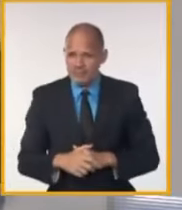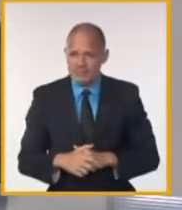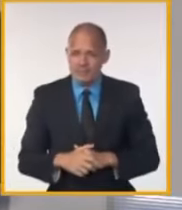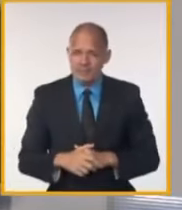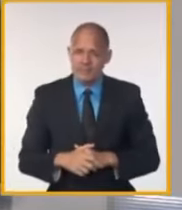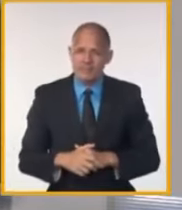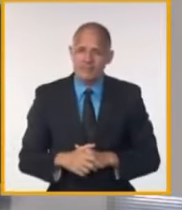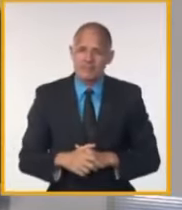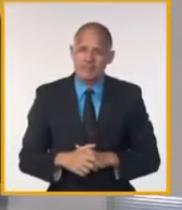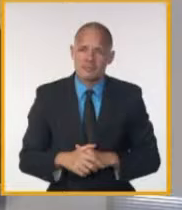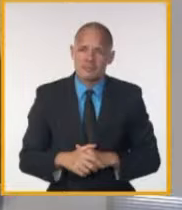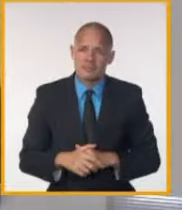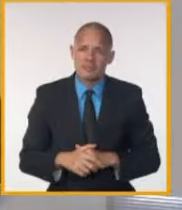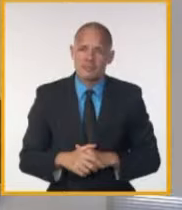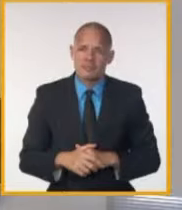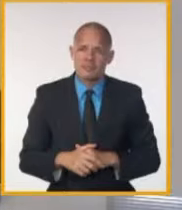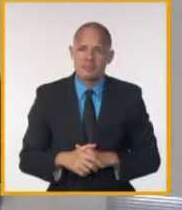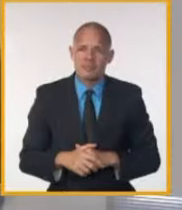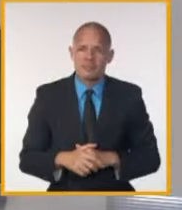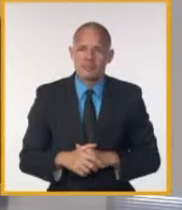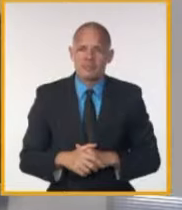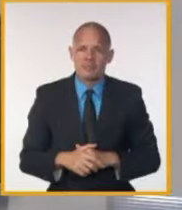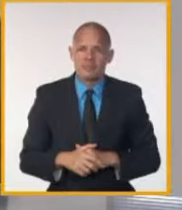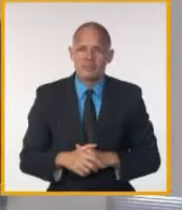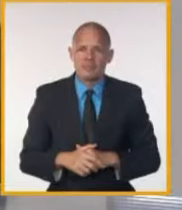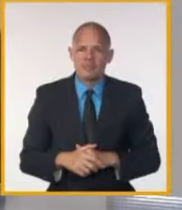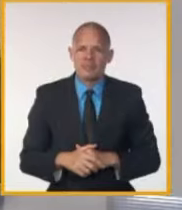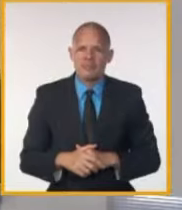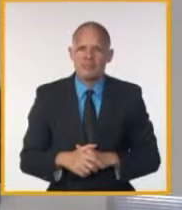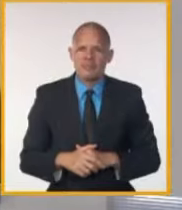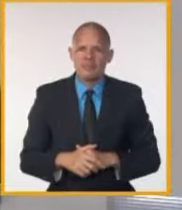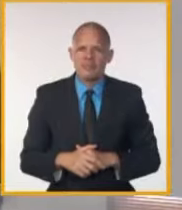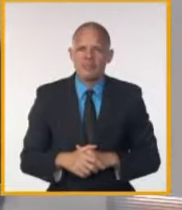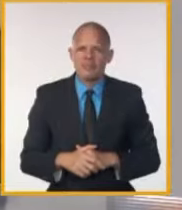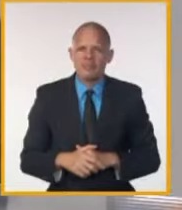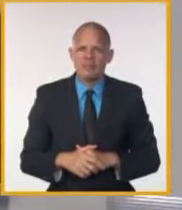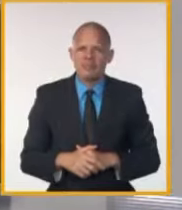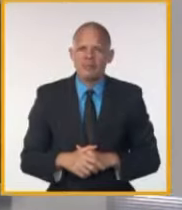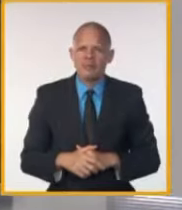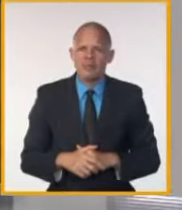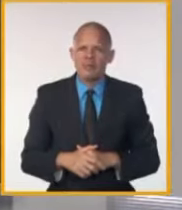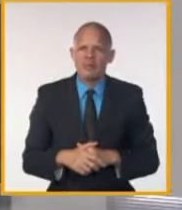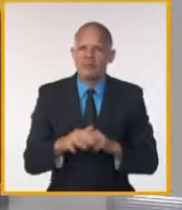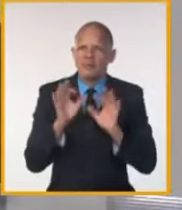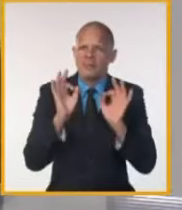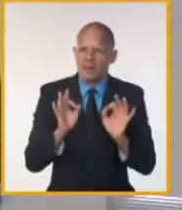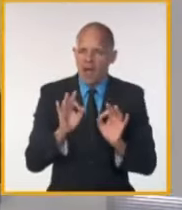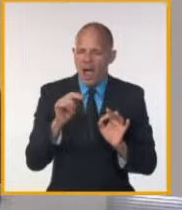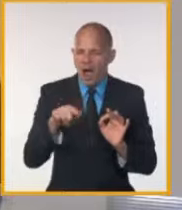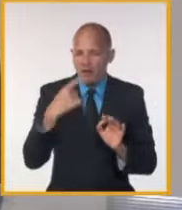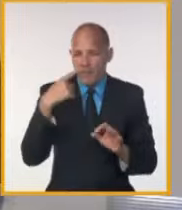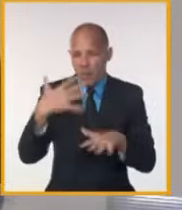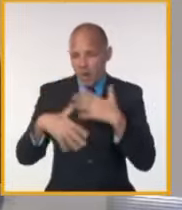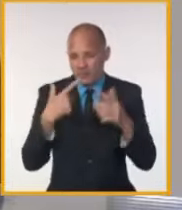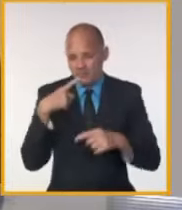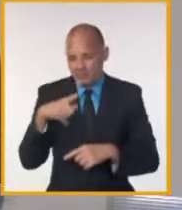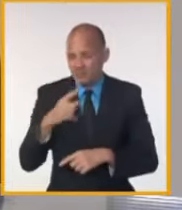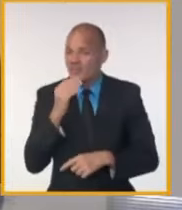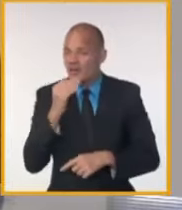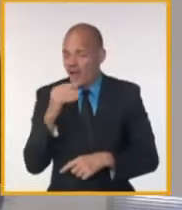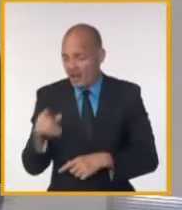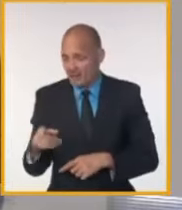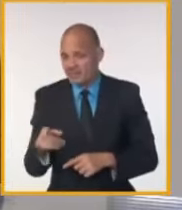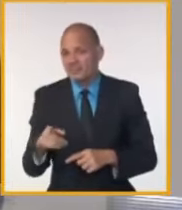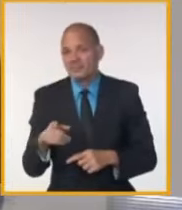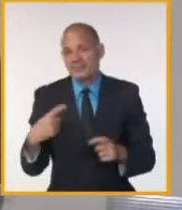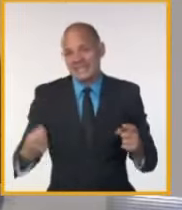e Pero esto puede involucrar a más estados Porque además el tema palestino ha sido un tema del que